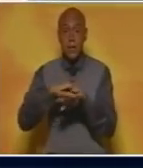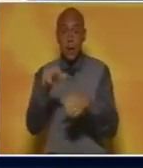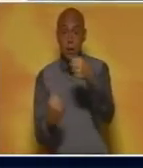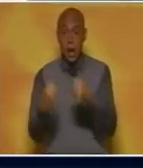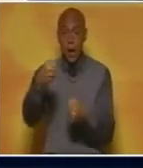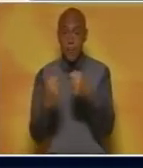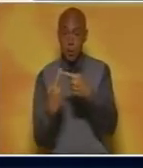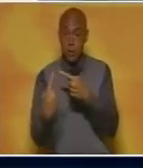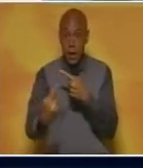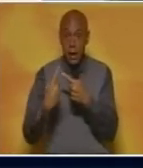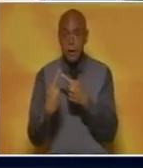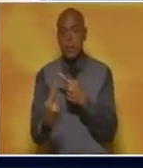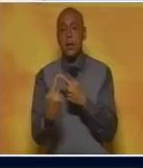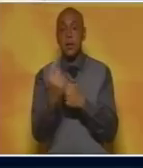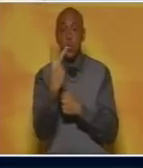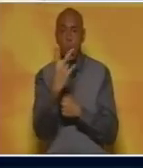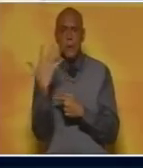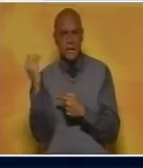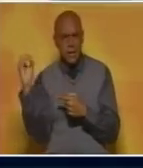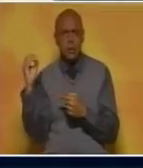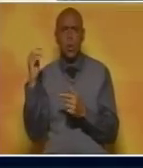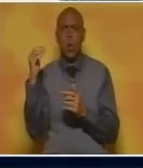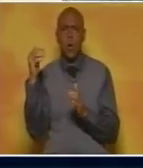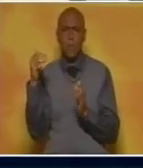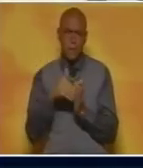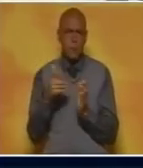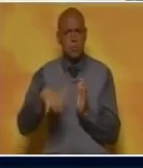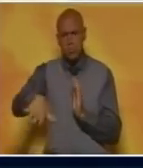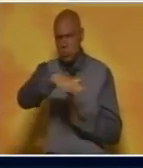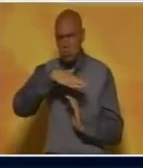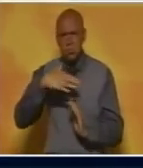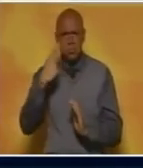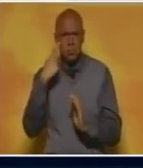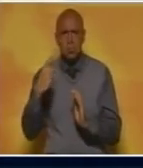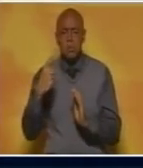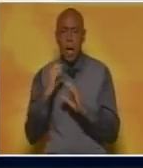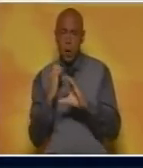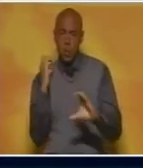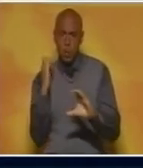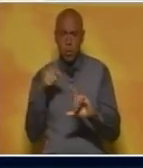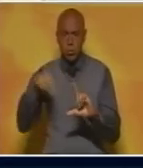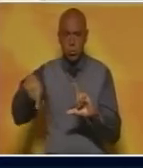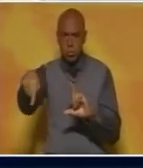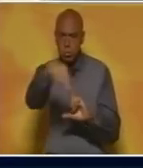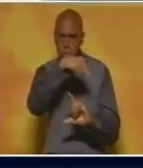de 2.500 bolívares para el pasaje urbano.